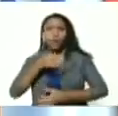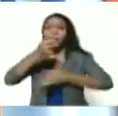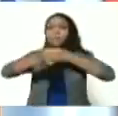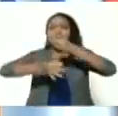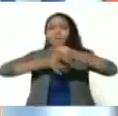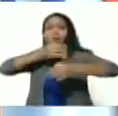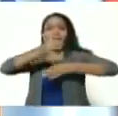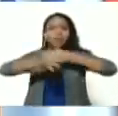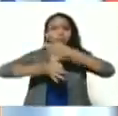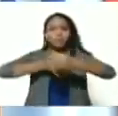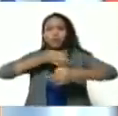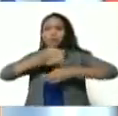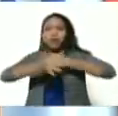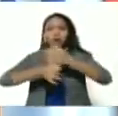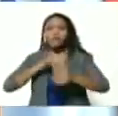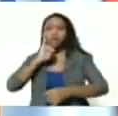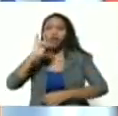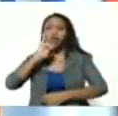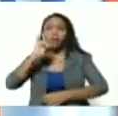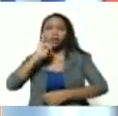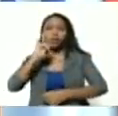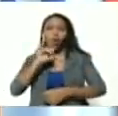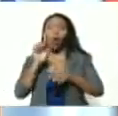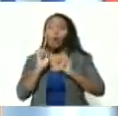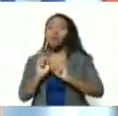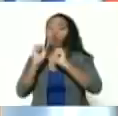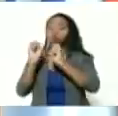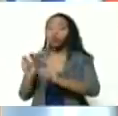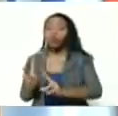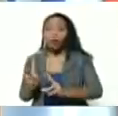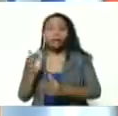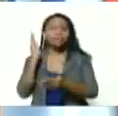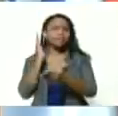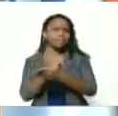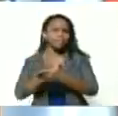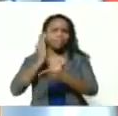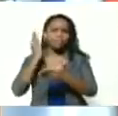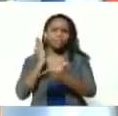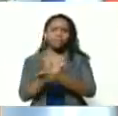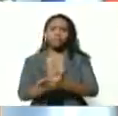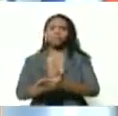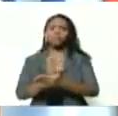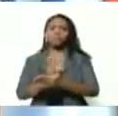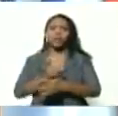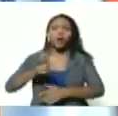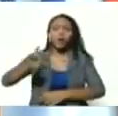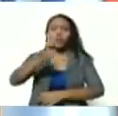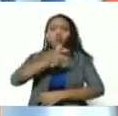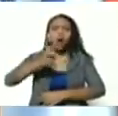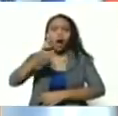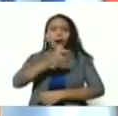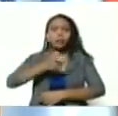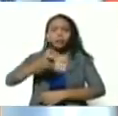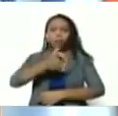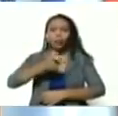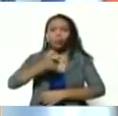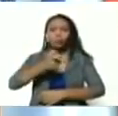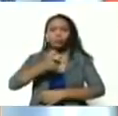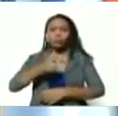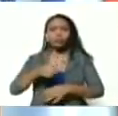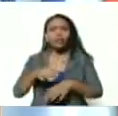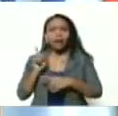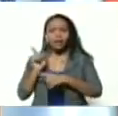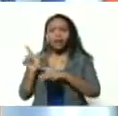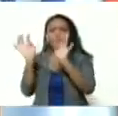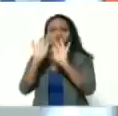transmitirles esta información oportuna, siempre buscando que este tipo